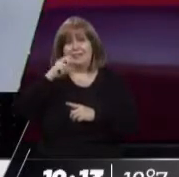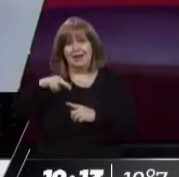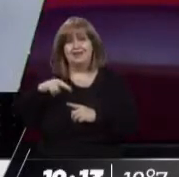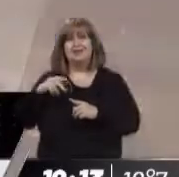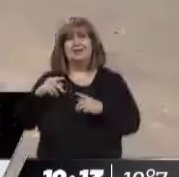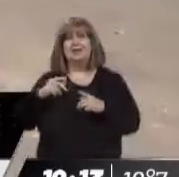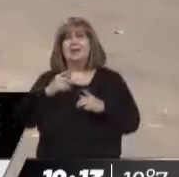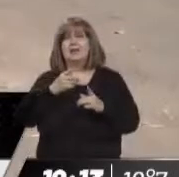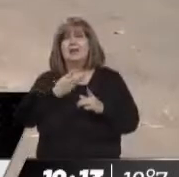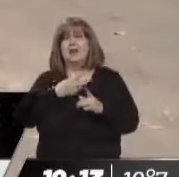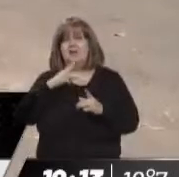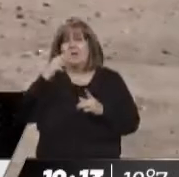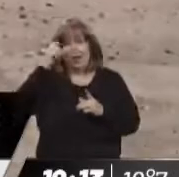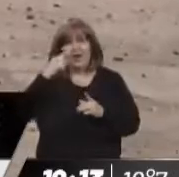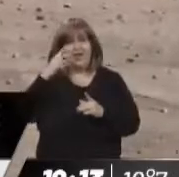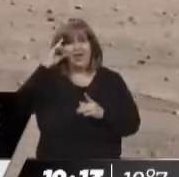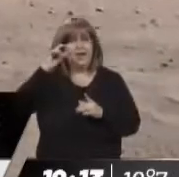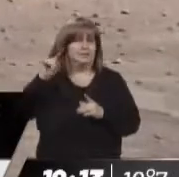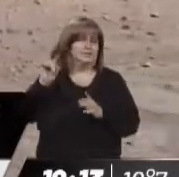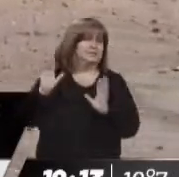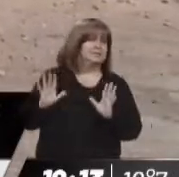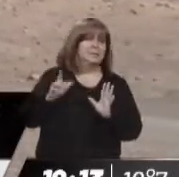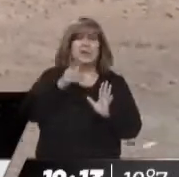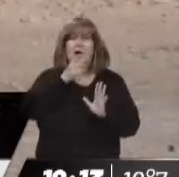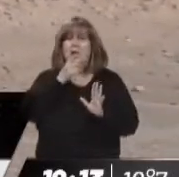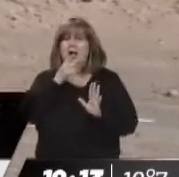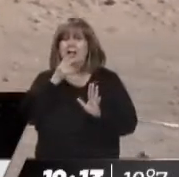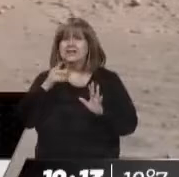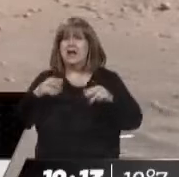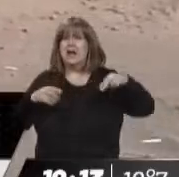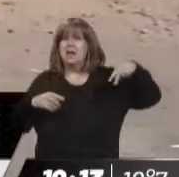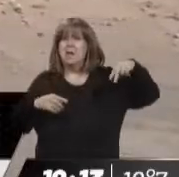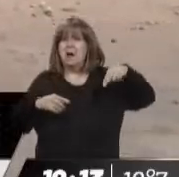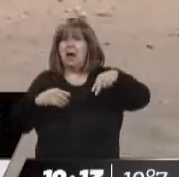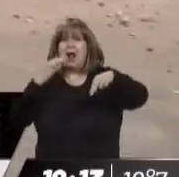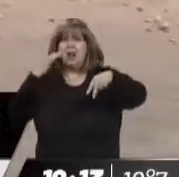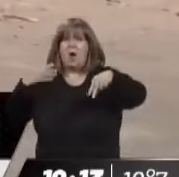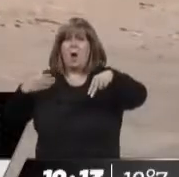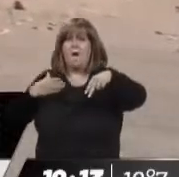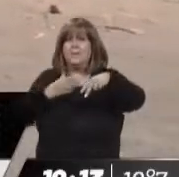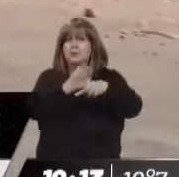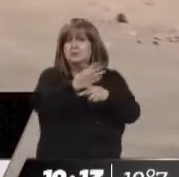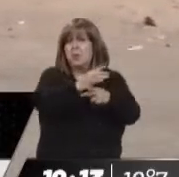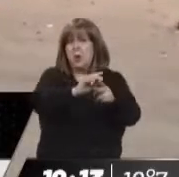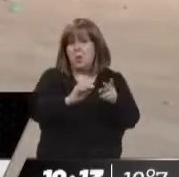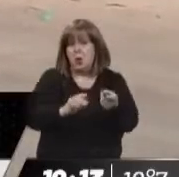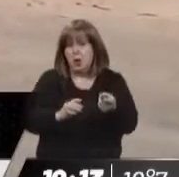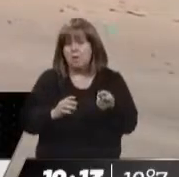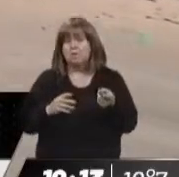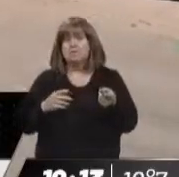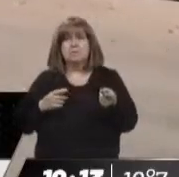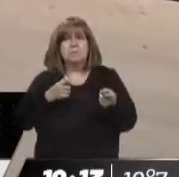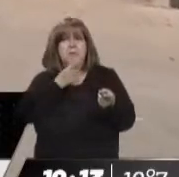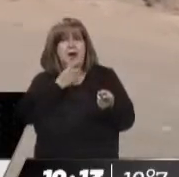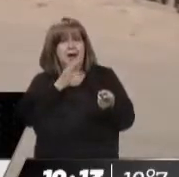de tránsito. Pero después, con las horas y tras la investigación que lleva adelante el fiscal Gustavo Pirrello, todo indicó